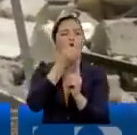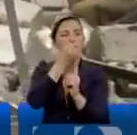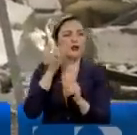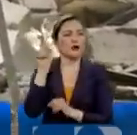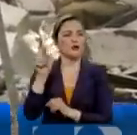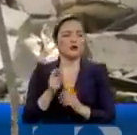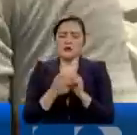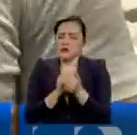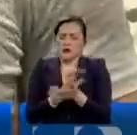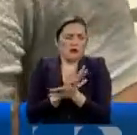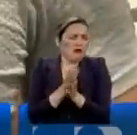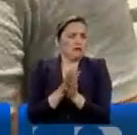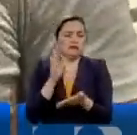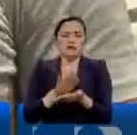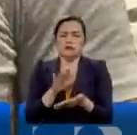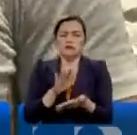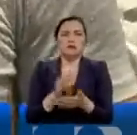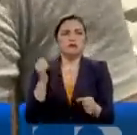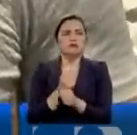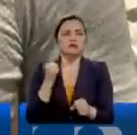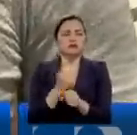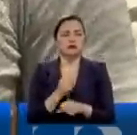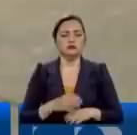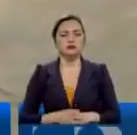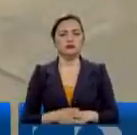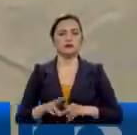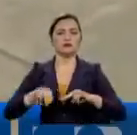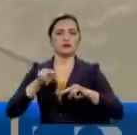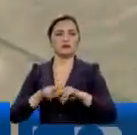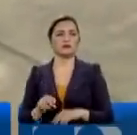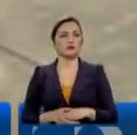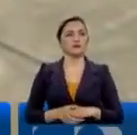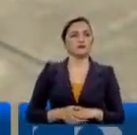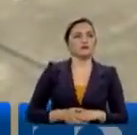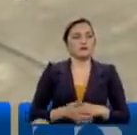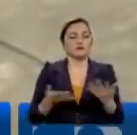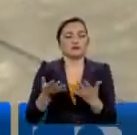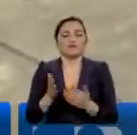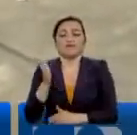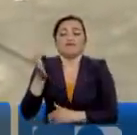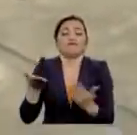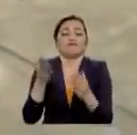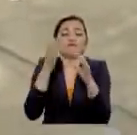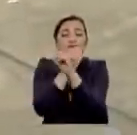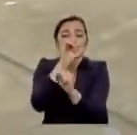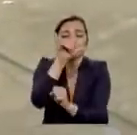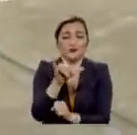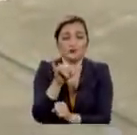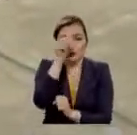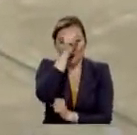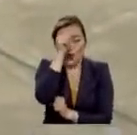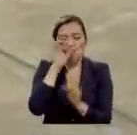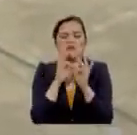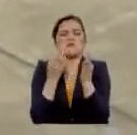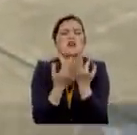hasta el día de la explosión. Pero estaba trabajando, según vi, normalmente, ¿no? Hoy no tiene a dónde ir. La noche del sábado y el domingo pernoctó con su